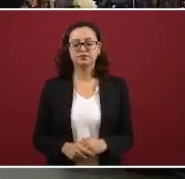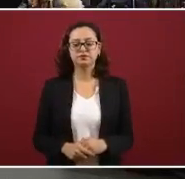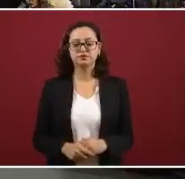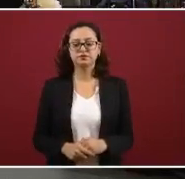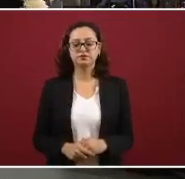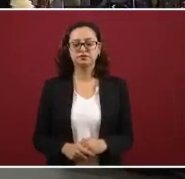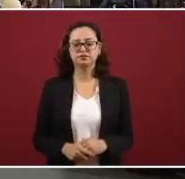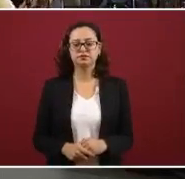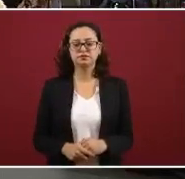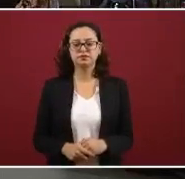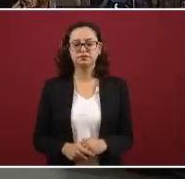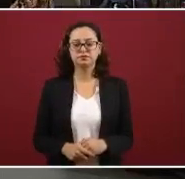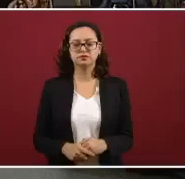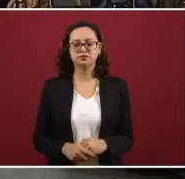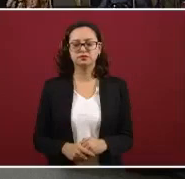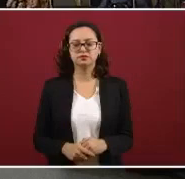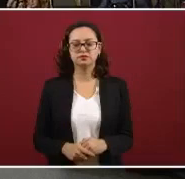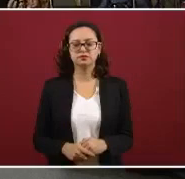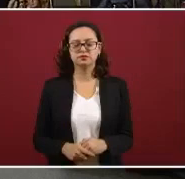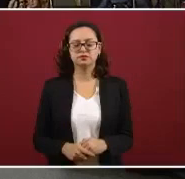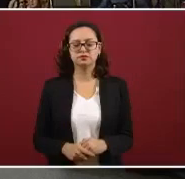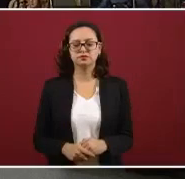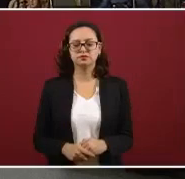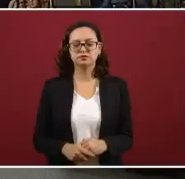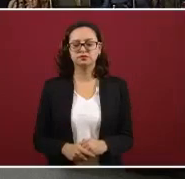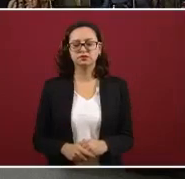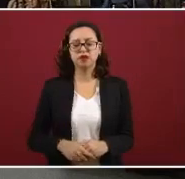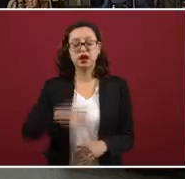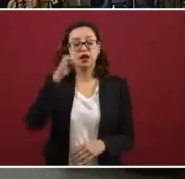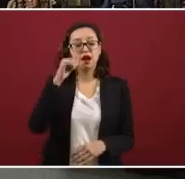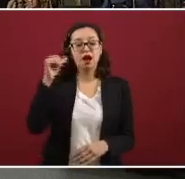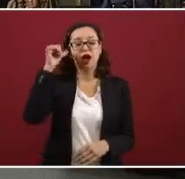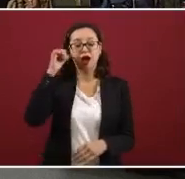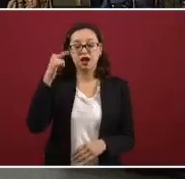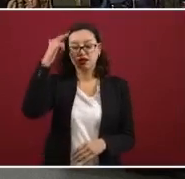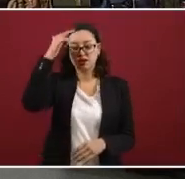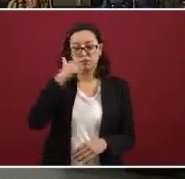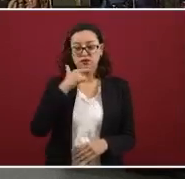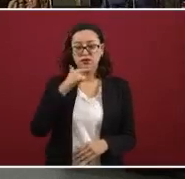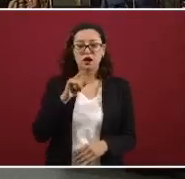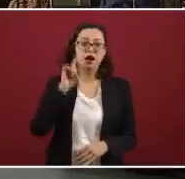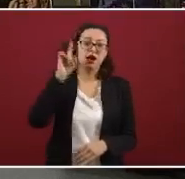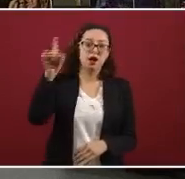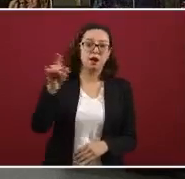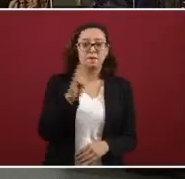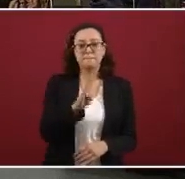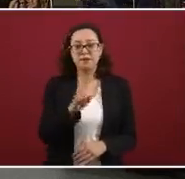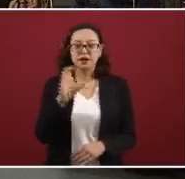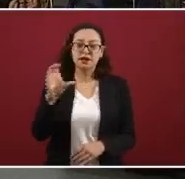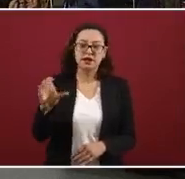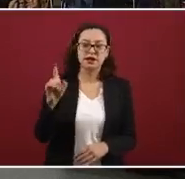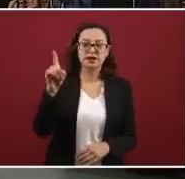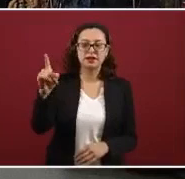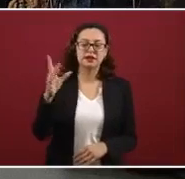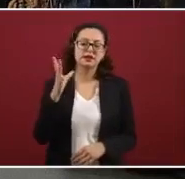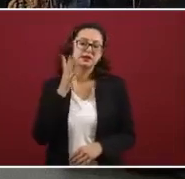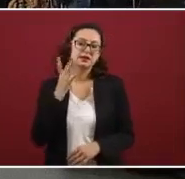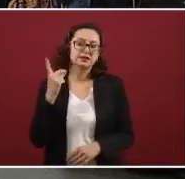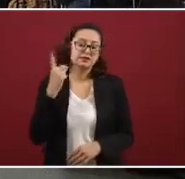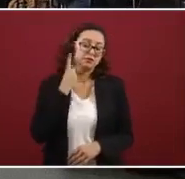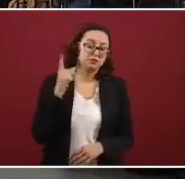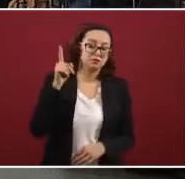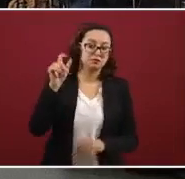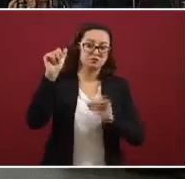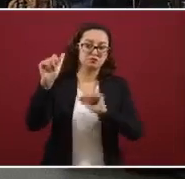Señor presidente, sobre lo que sucedió anoche en el Congreso de Baja California, sé que usted se ha